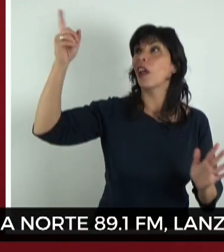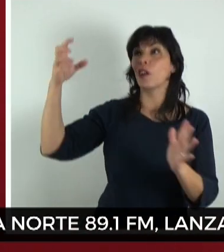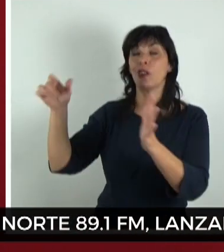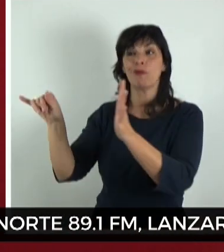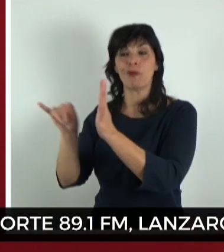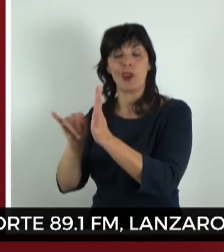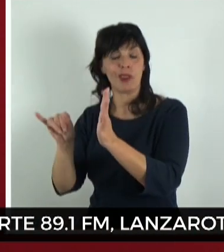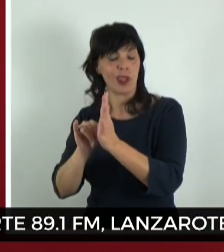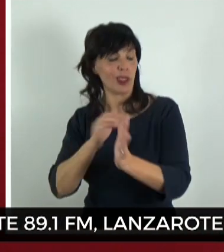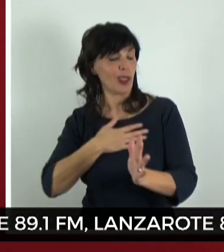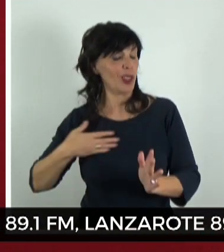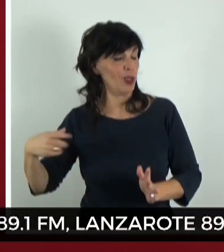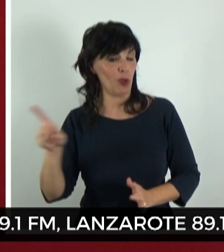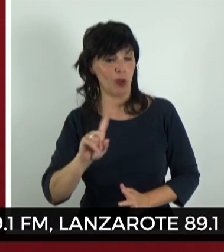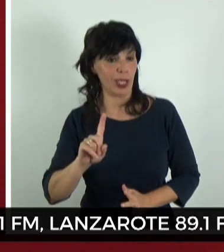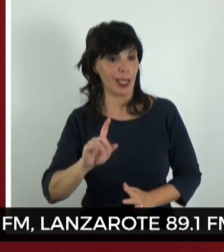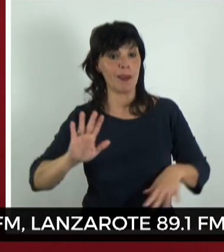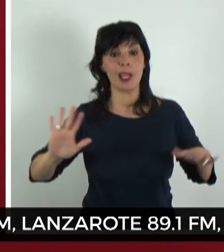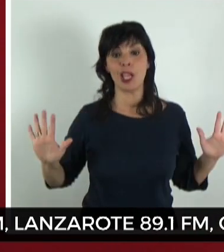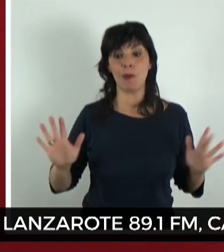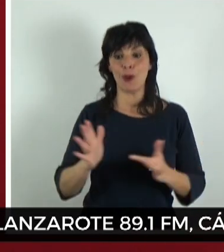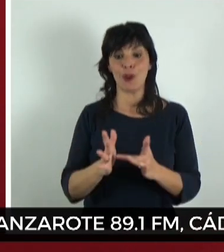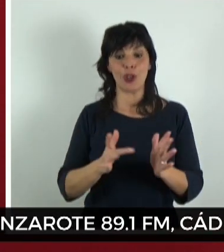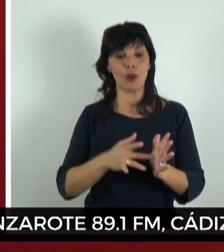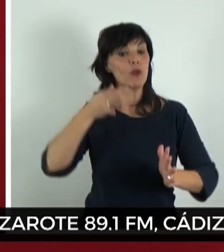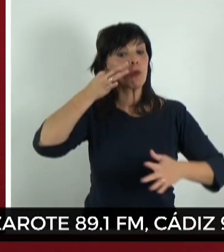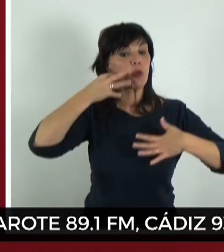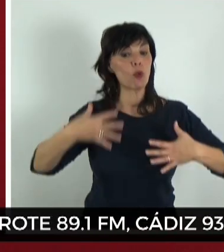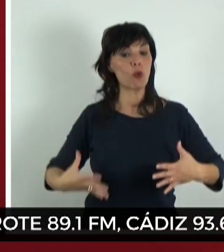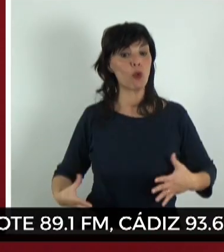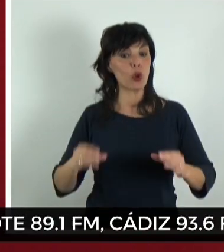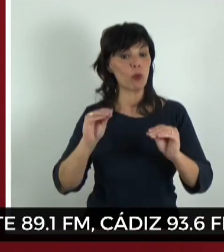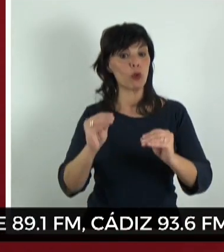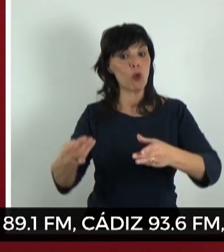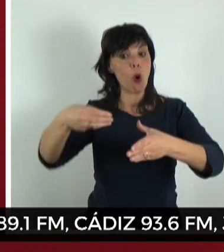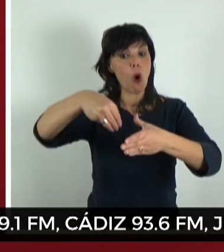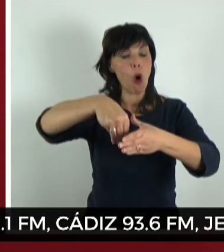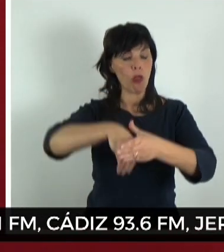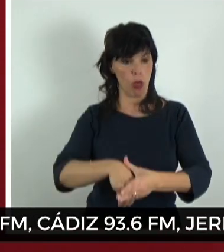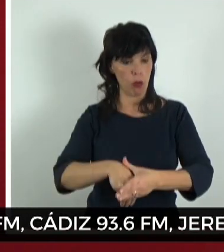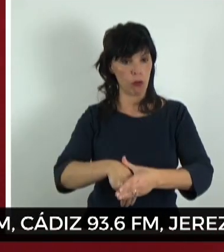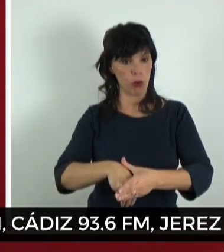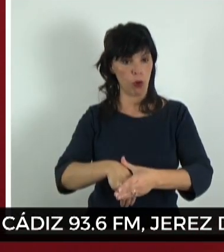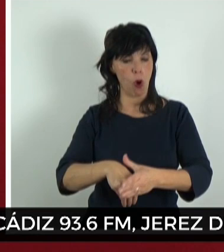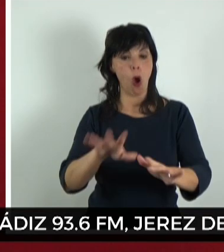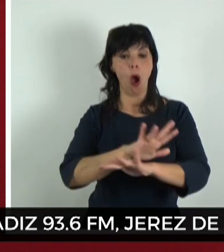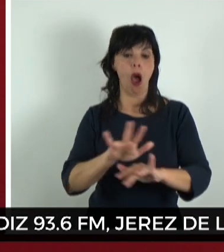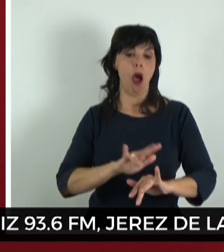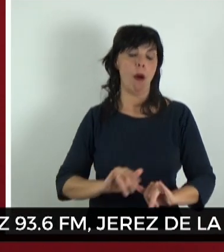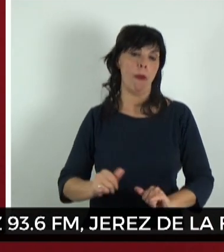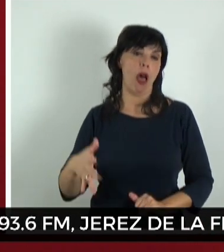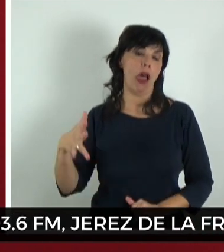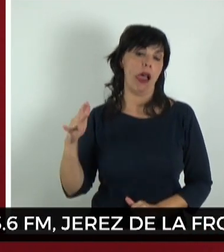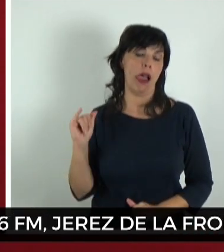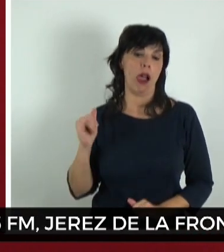paz. Paz, como dice el apóstol Pablo, por la cruz y la